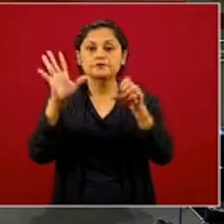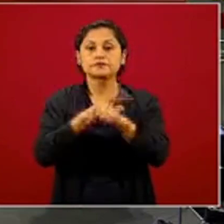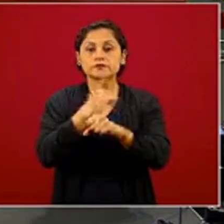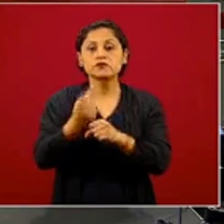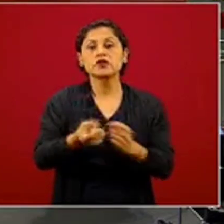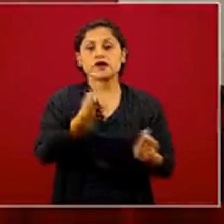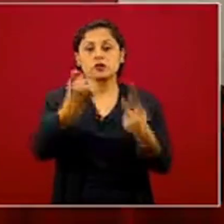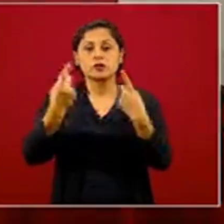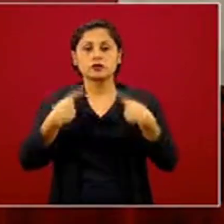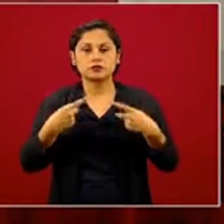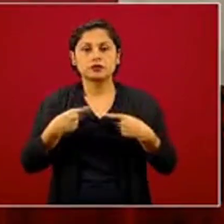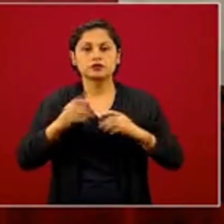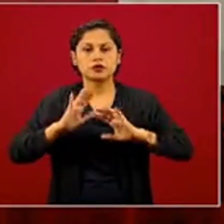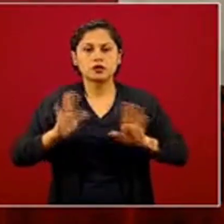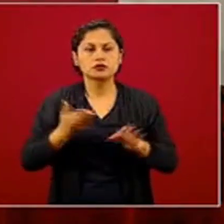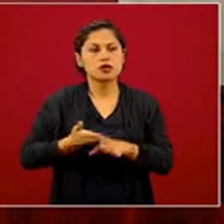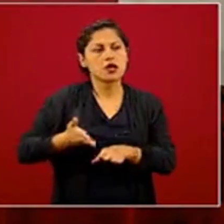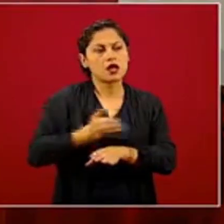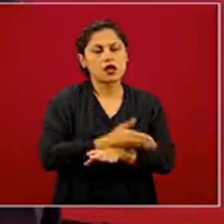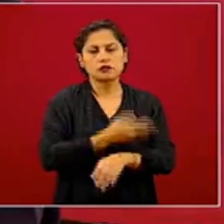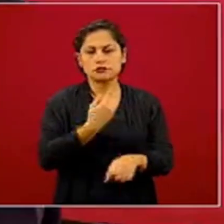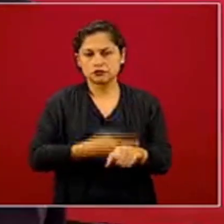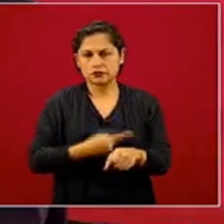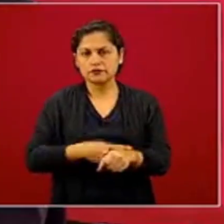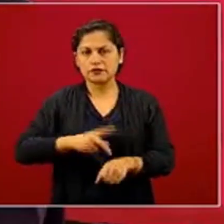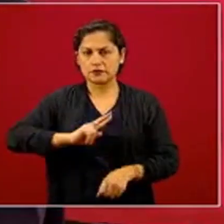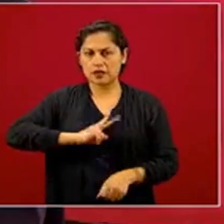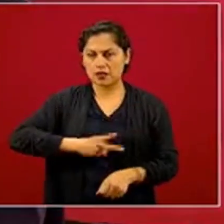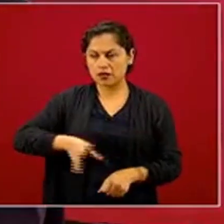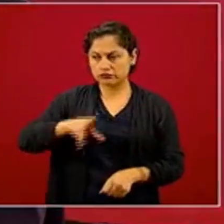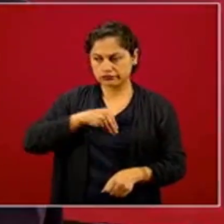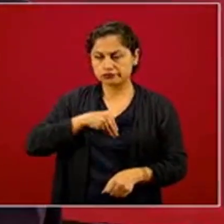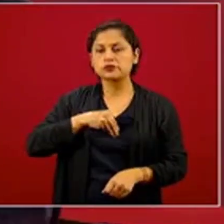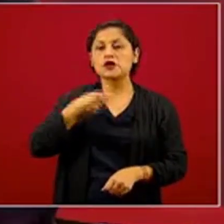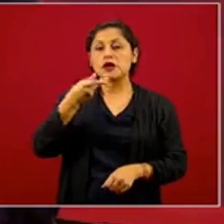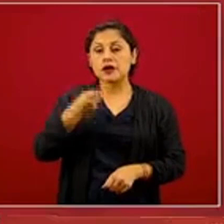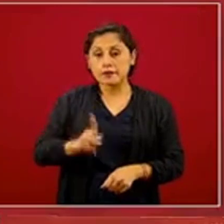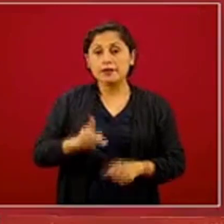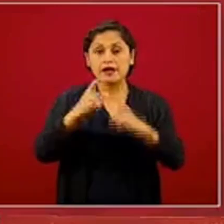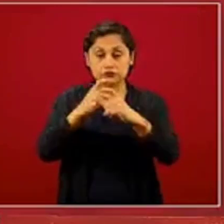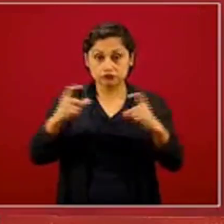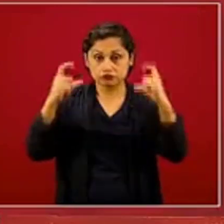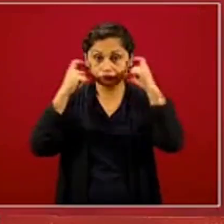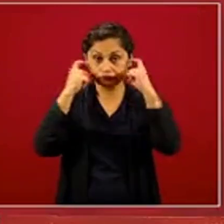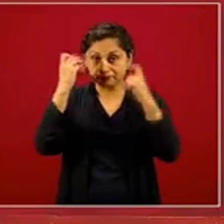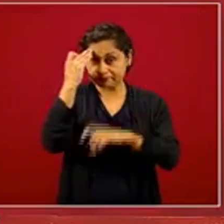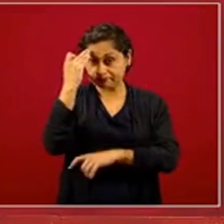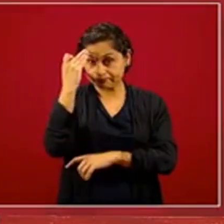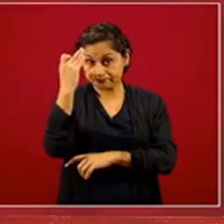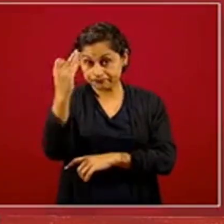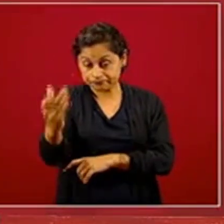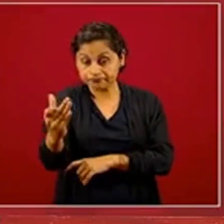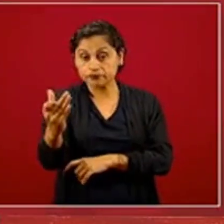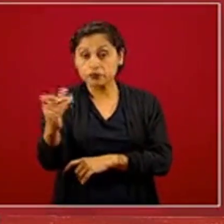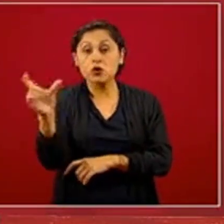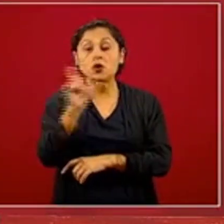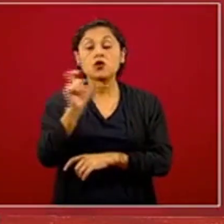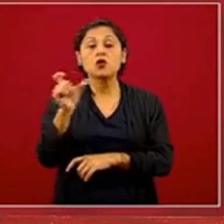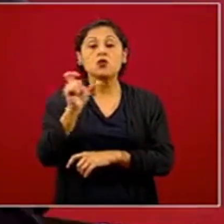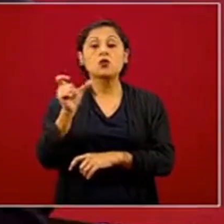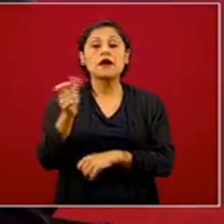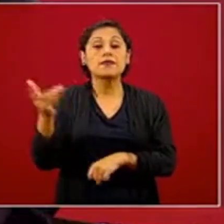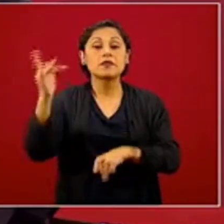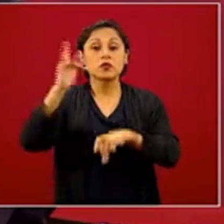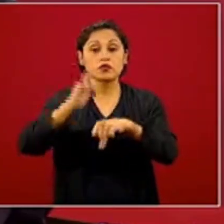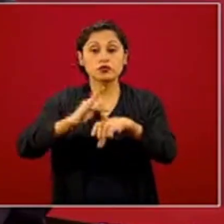ya sintomáticas lo tengan todo el tiempo, que no se toquen la cara, que cuando disponen